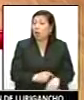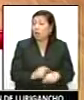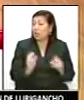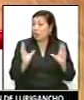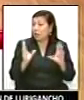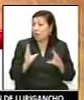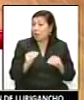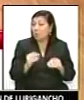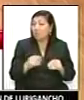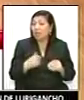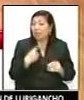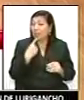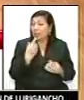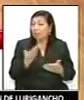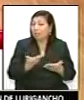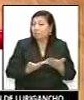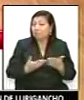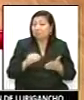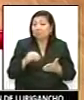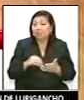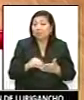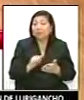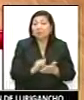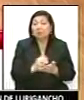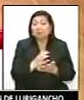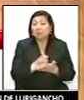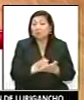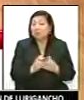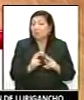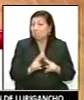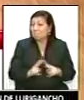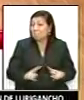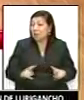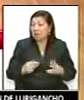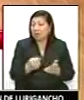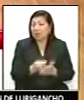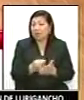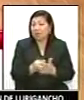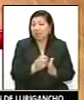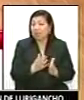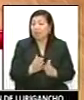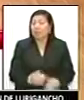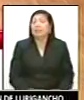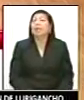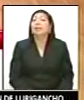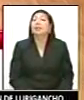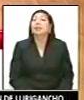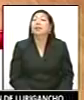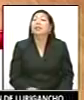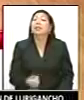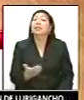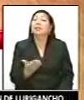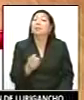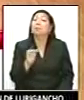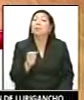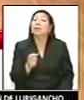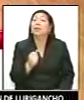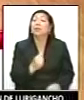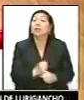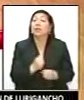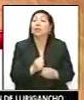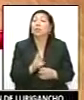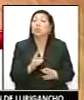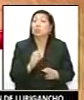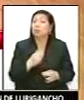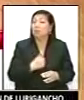nocturno, dicho recargo se aplica como mínimo sobre el valor de la remuneración ordinaria que perciba el trabajador que ocupa su